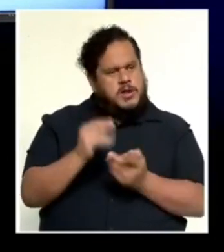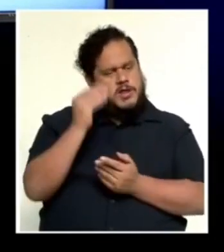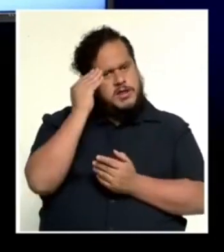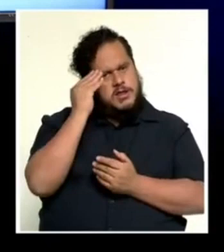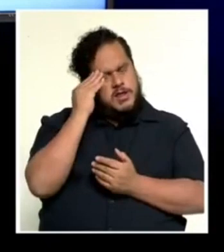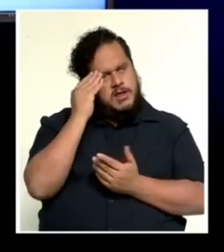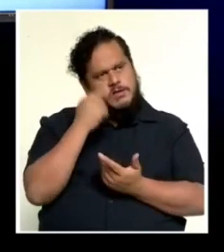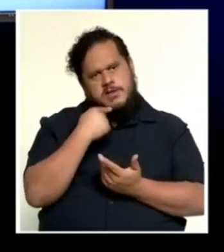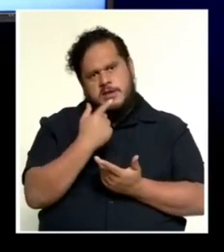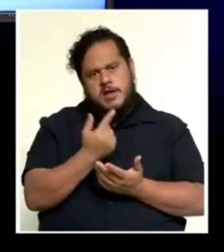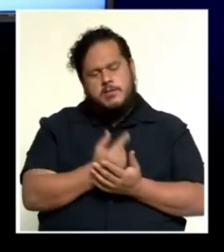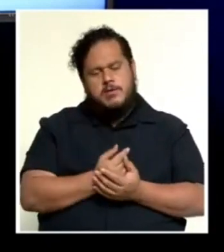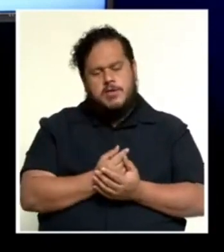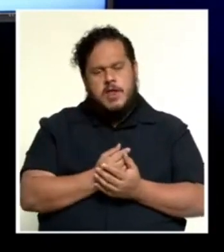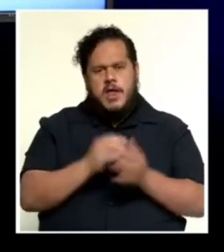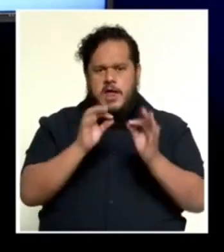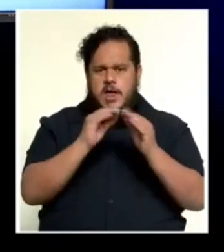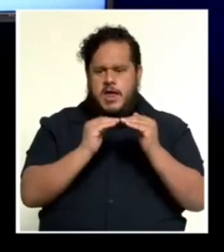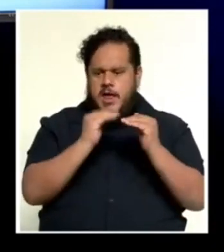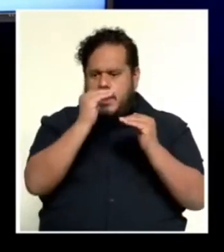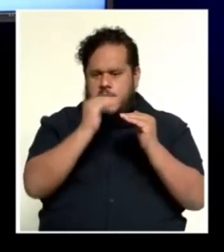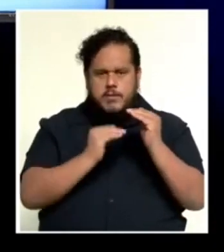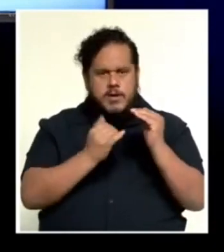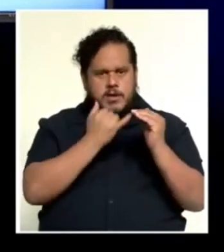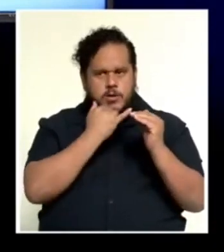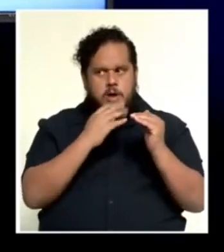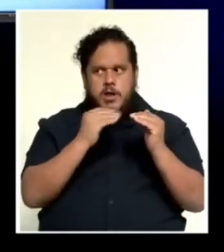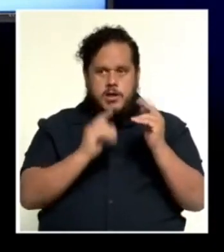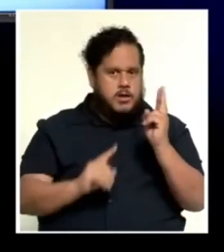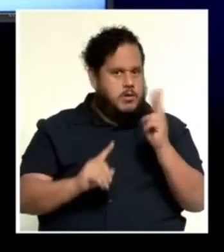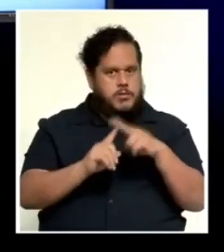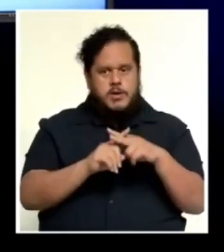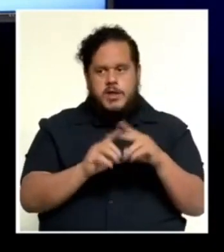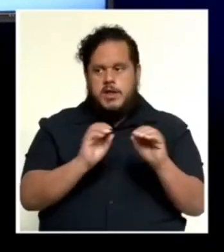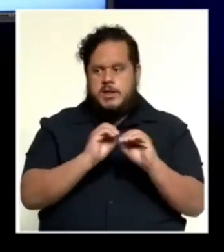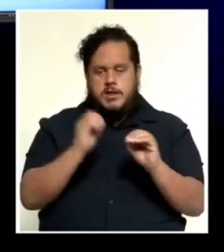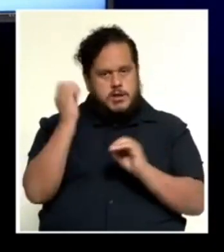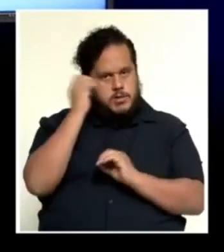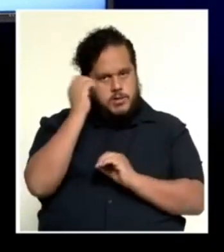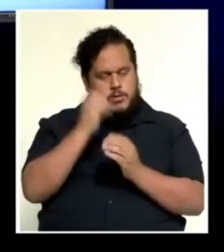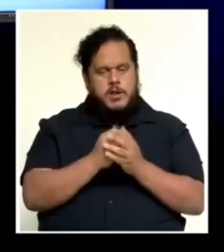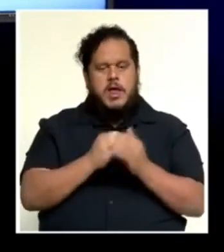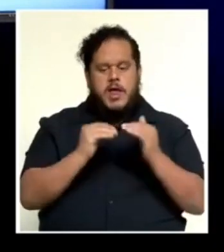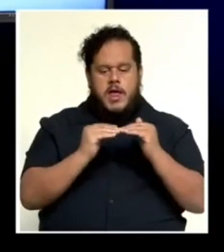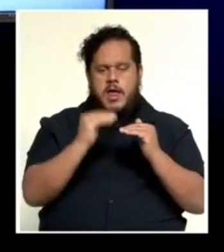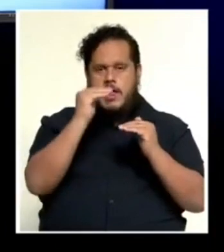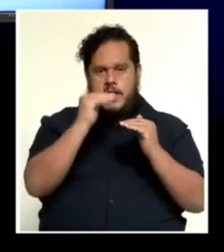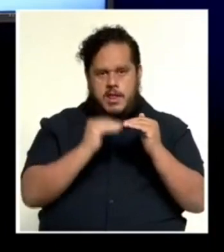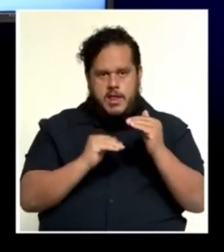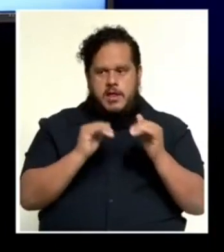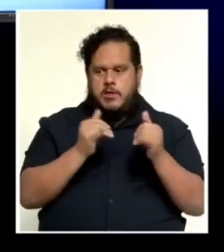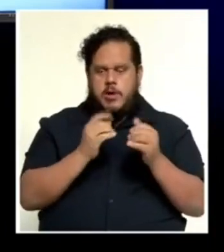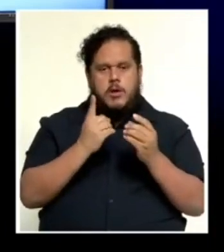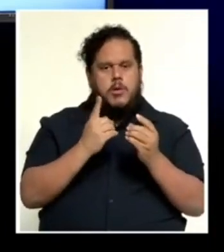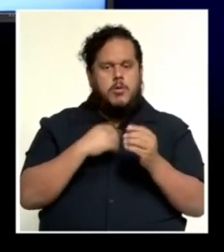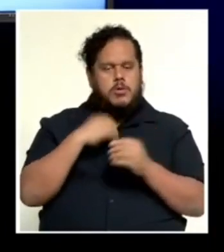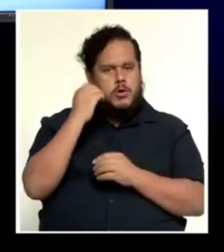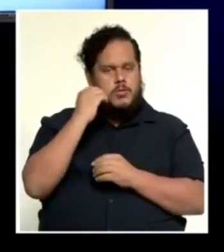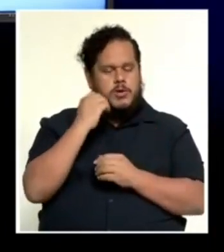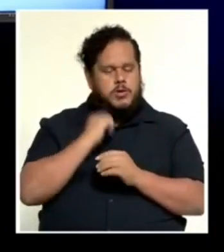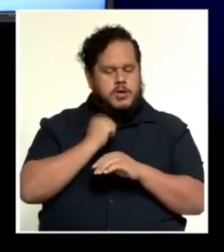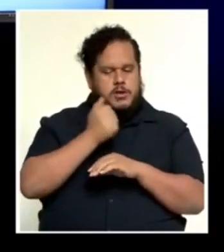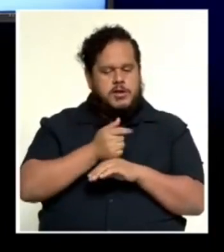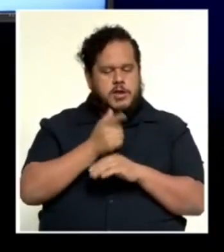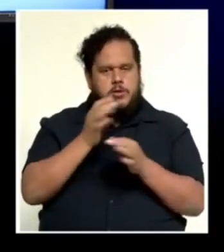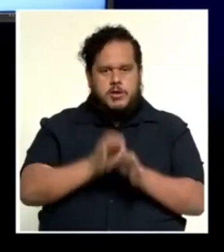consideración, digamos, el margen de error, ¿verdad? Y lo aplican, digamos, sin algún criterio. El margen de error se juega con un criterio establecido y me parece